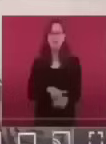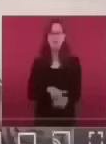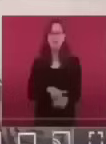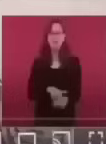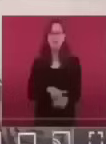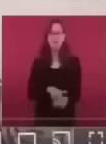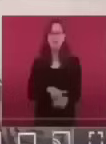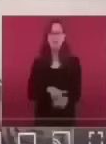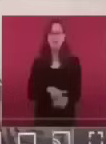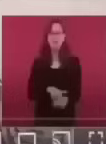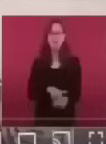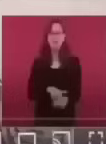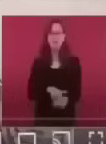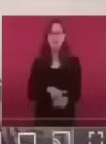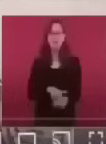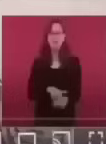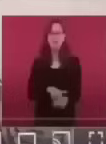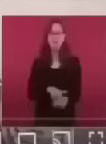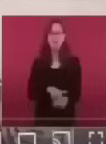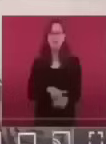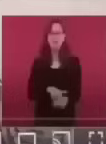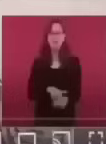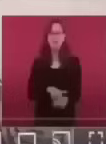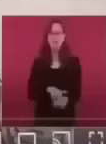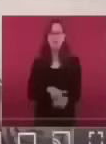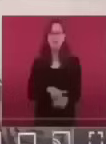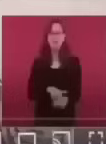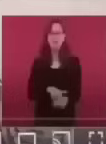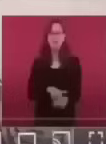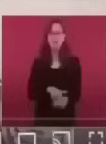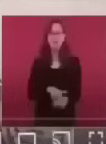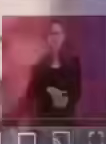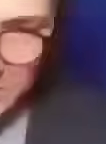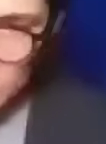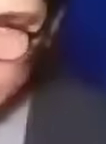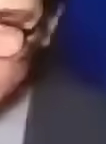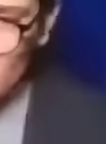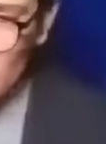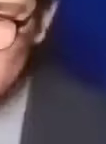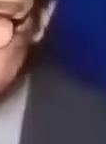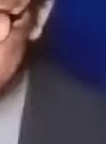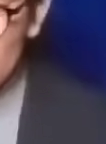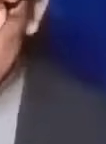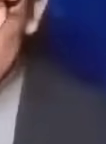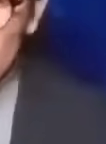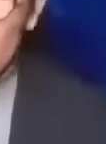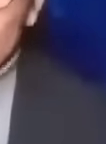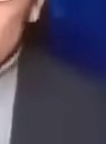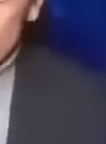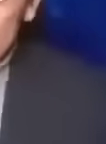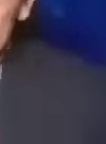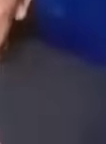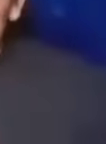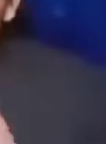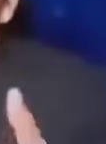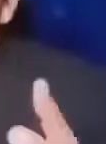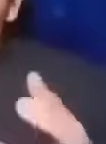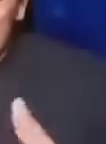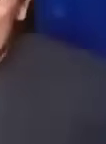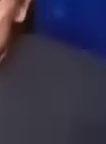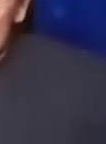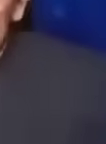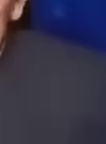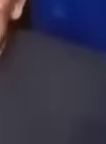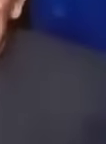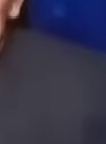una vez más el presidente López Obrador presentando soluciones a los problemas de nuestro país y el Poder